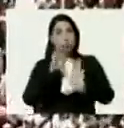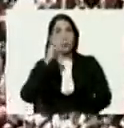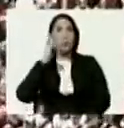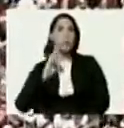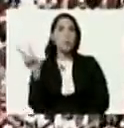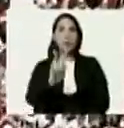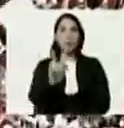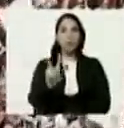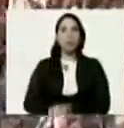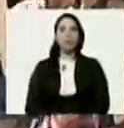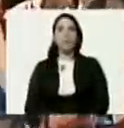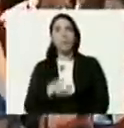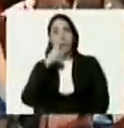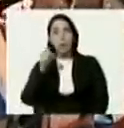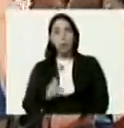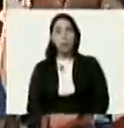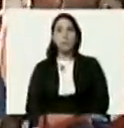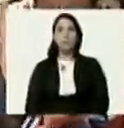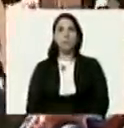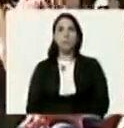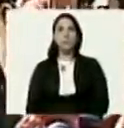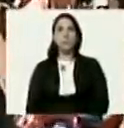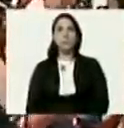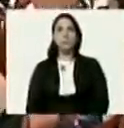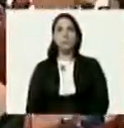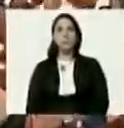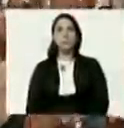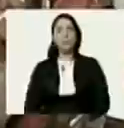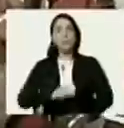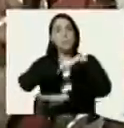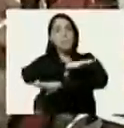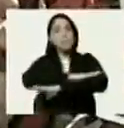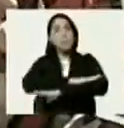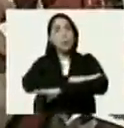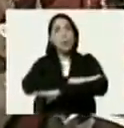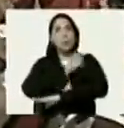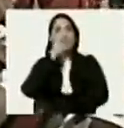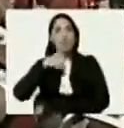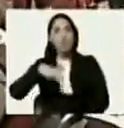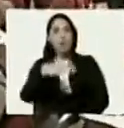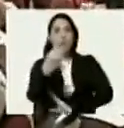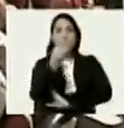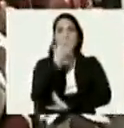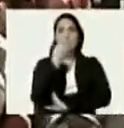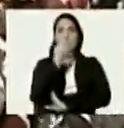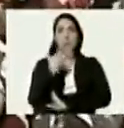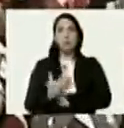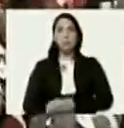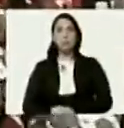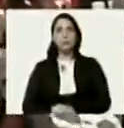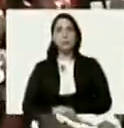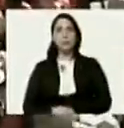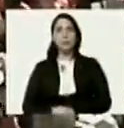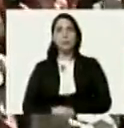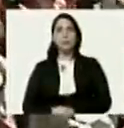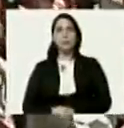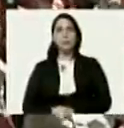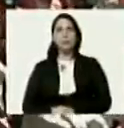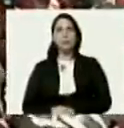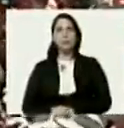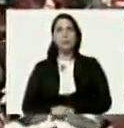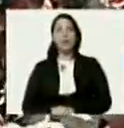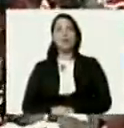de Venezuela, Nicolás Maduro, desde el balcón del pueblo en el Palacio de Miraflores,